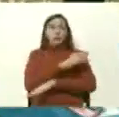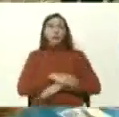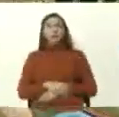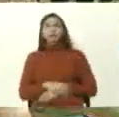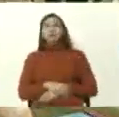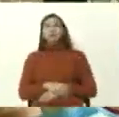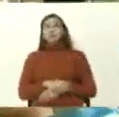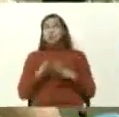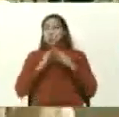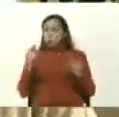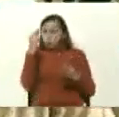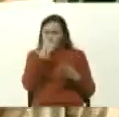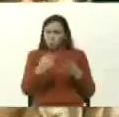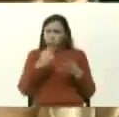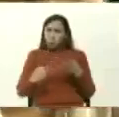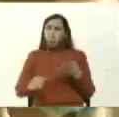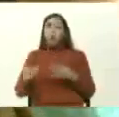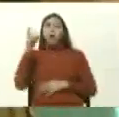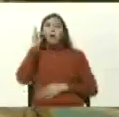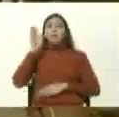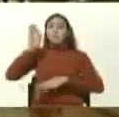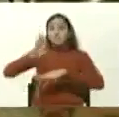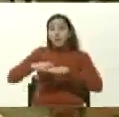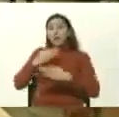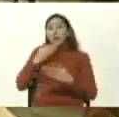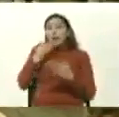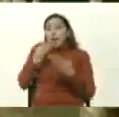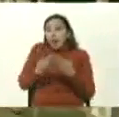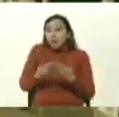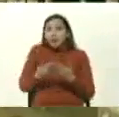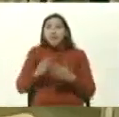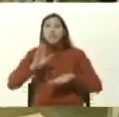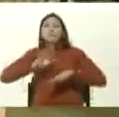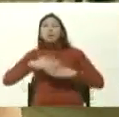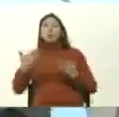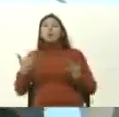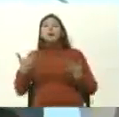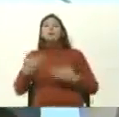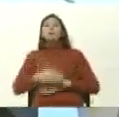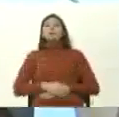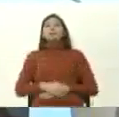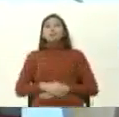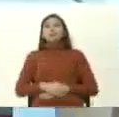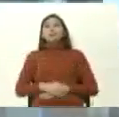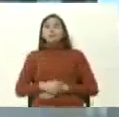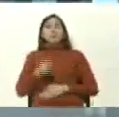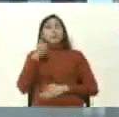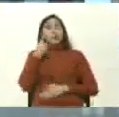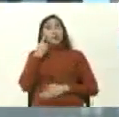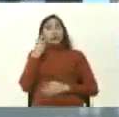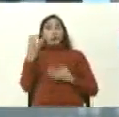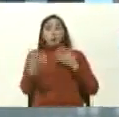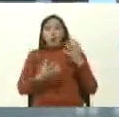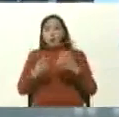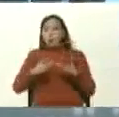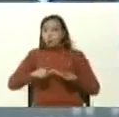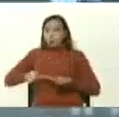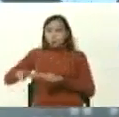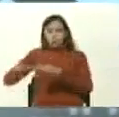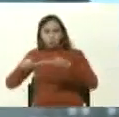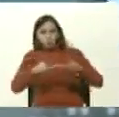Todo este equipamiento, hermana vicepresidenta, quiero agradecerle, es A1. He estado revisando la cocina,